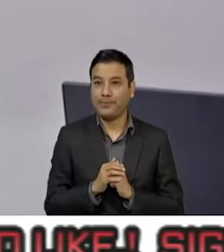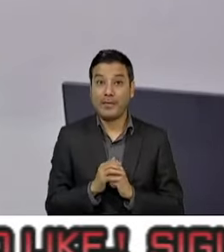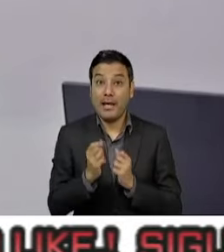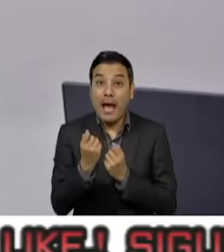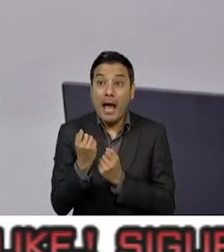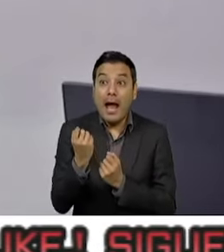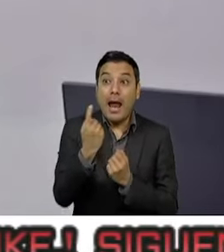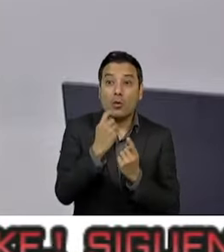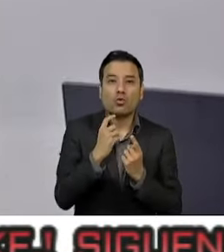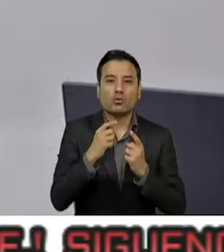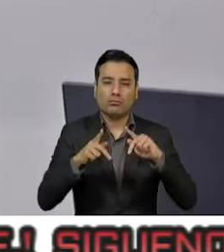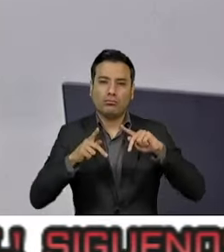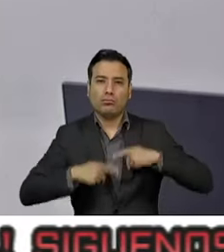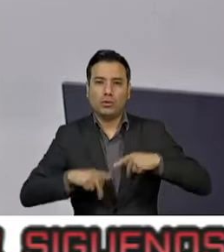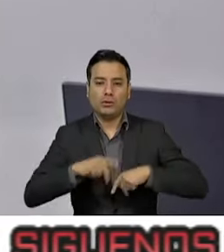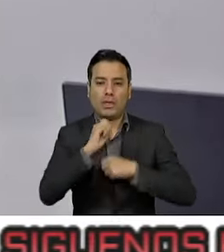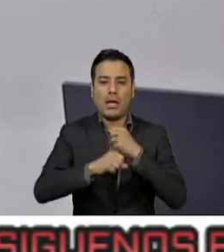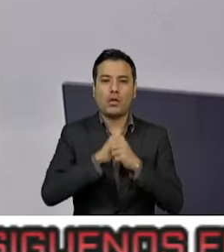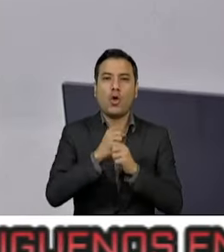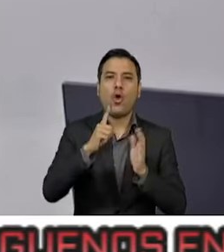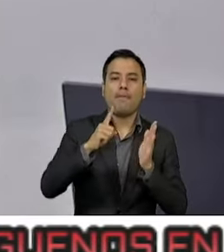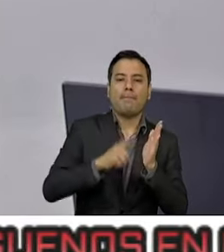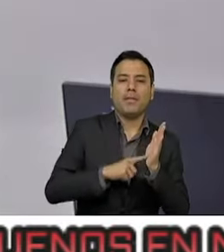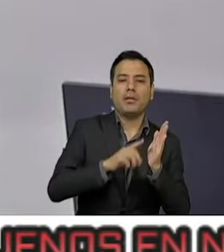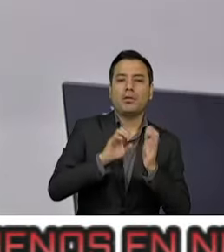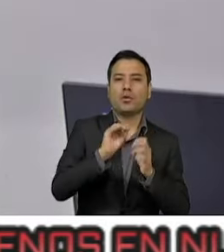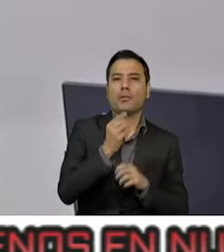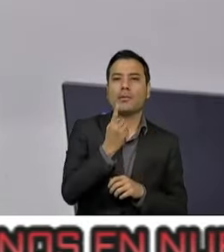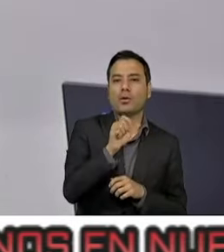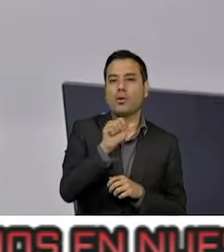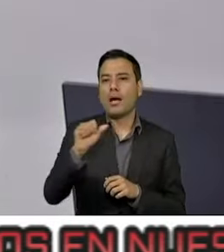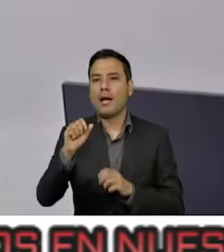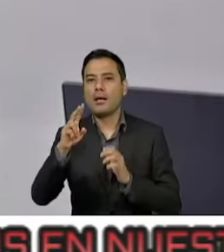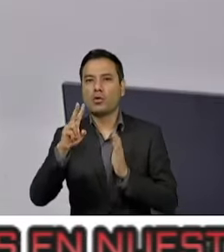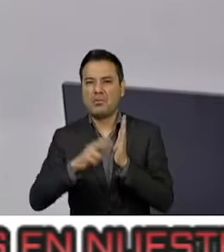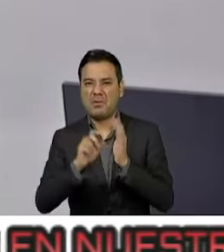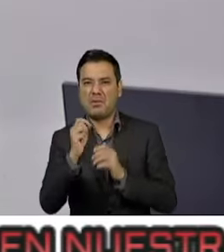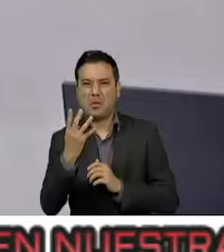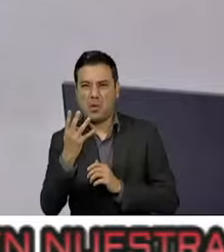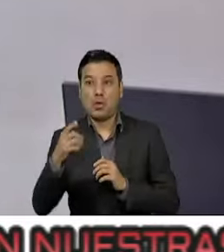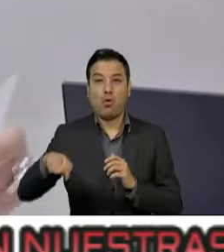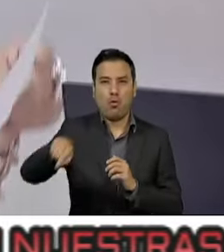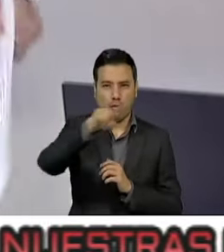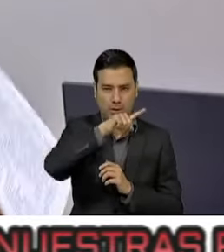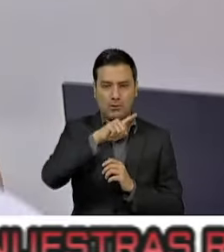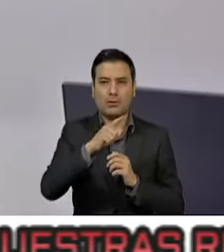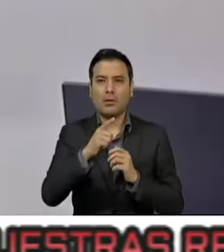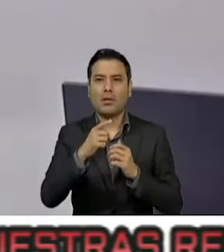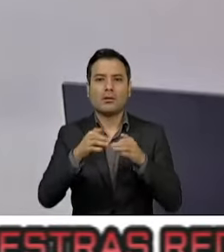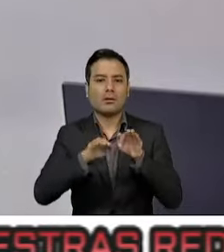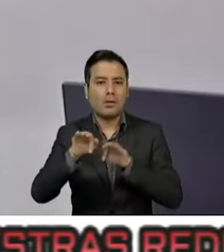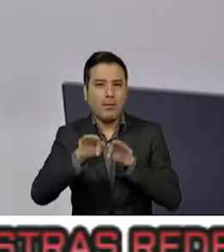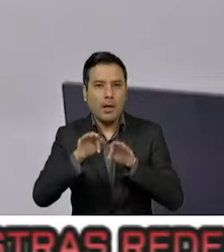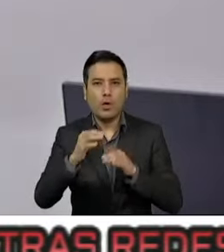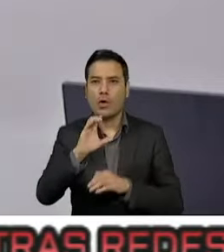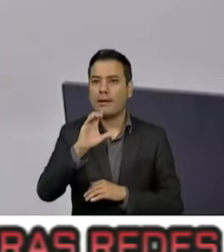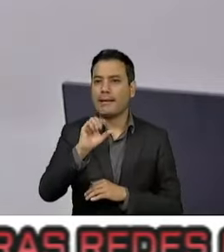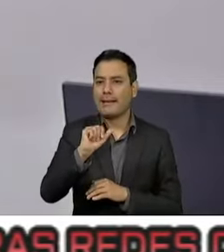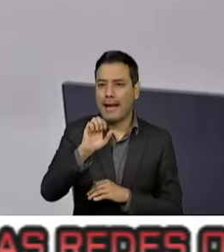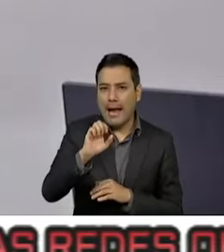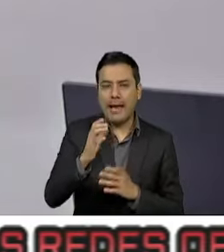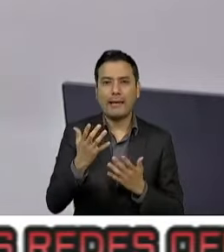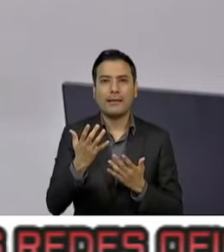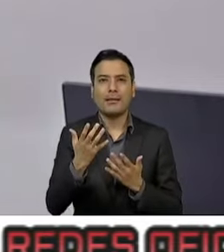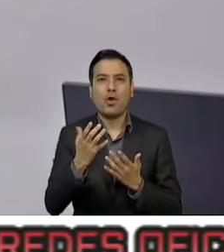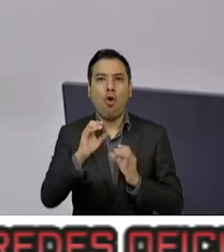entre 1991 y 2024 han servido como capacitadores o asistentes electorales, a todos quienes han